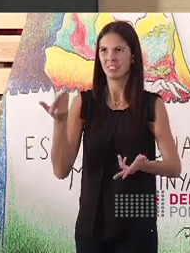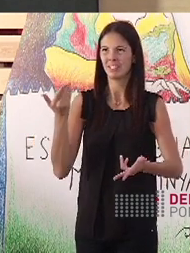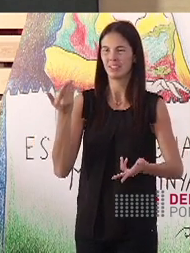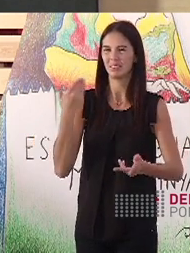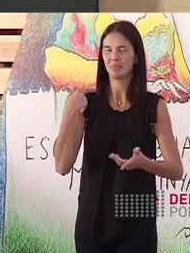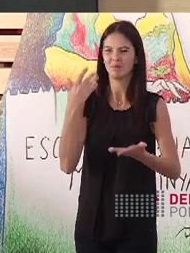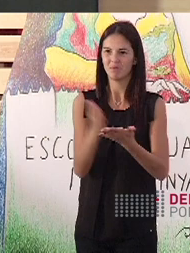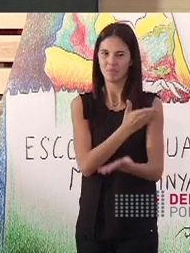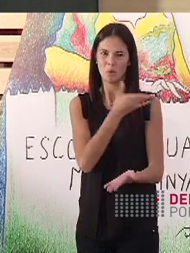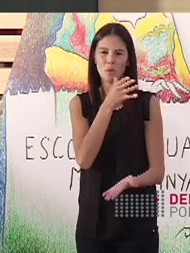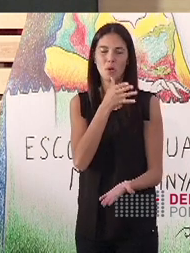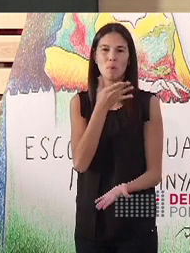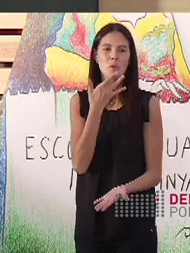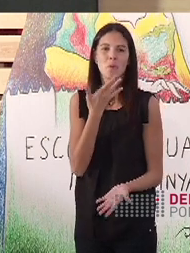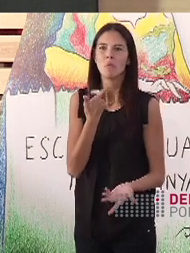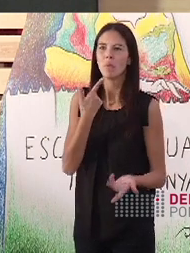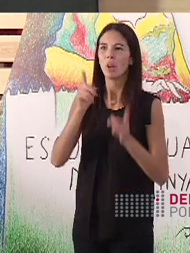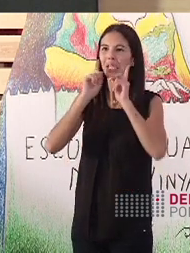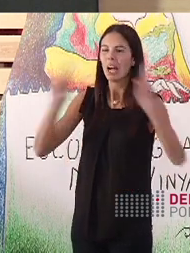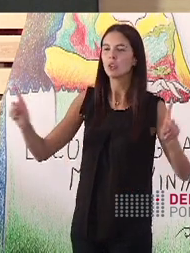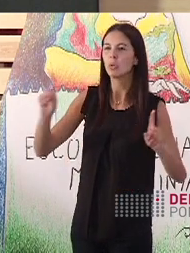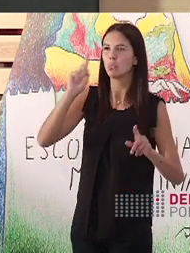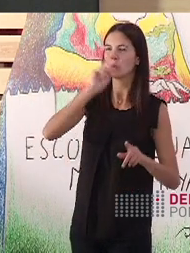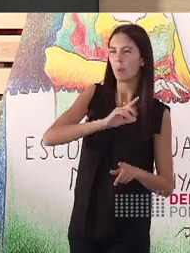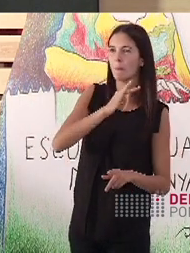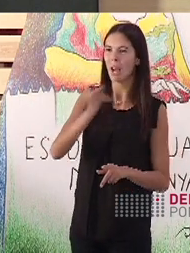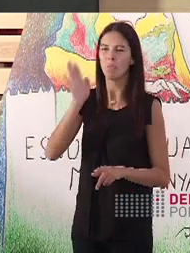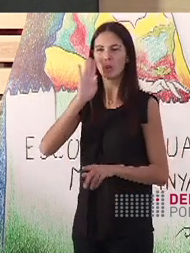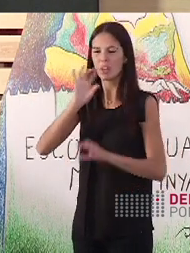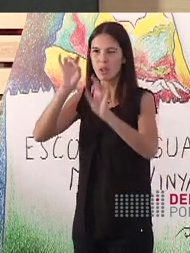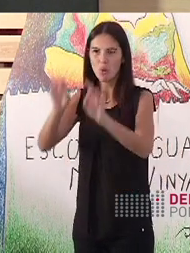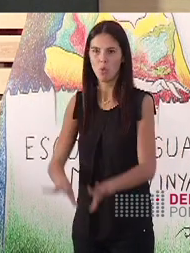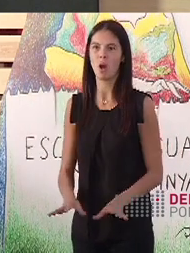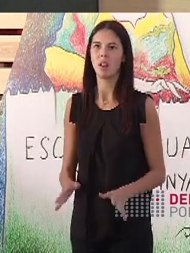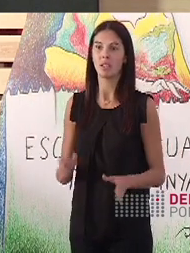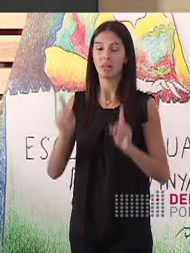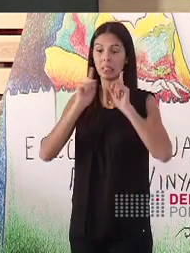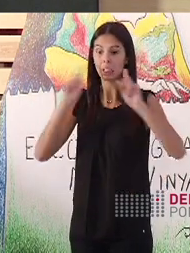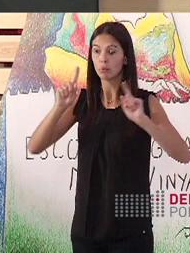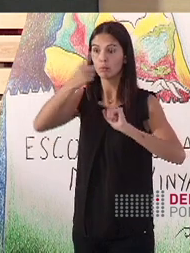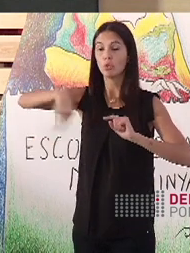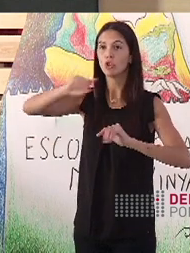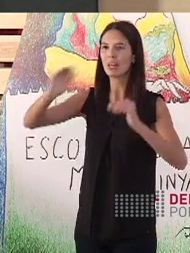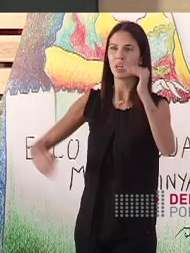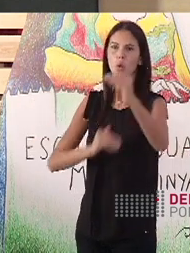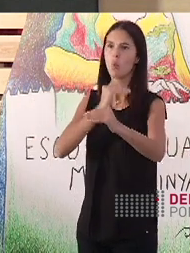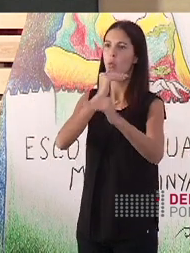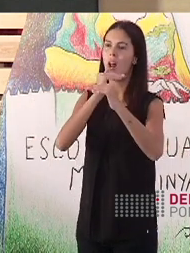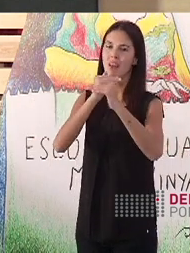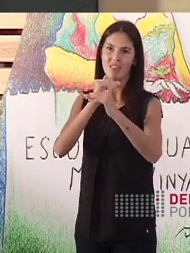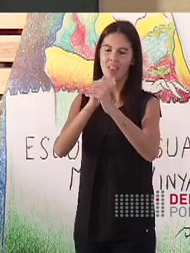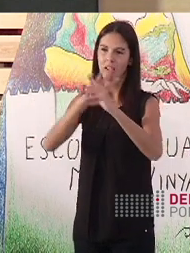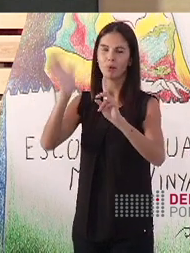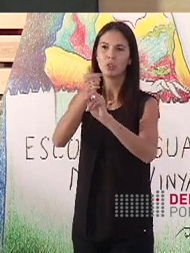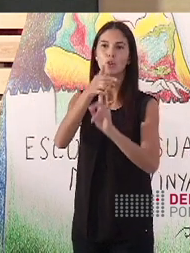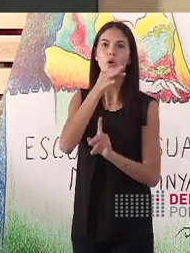hemos visto en el caso de la prostitución y en la pornografía pasa lo mismo, ¿no? Si no hemos alcanzado la igualdad, y no la hemos alcanzado, nos queda muchísimo, las